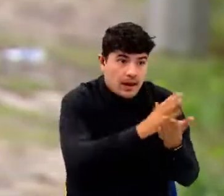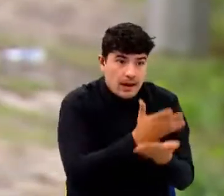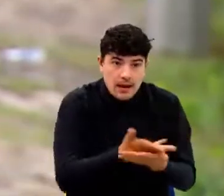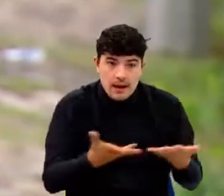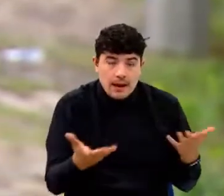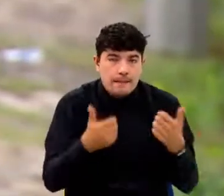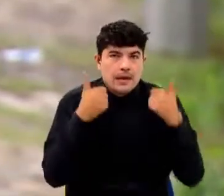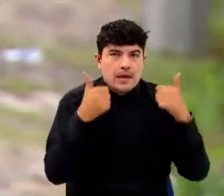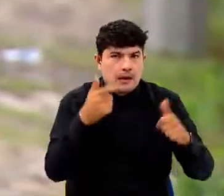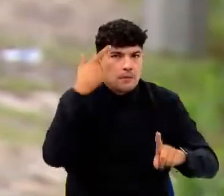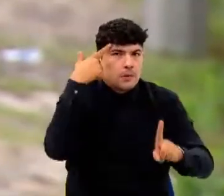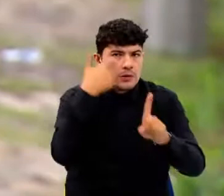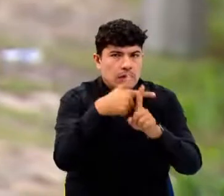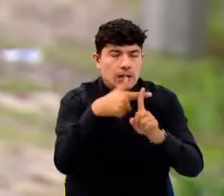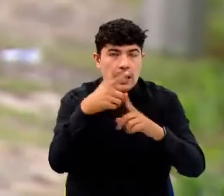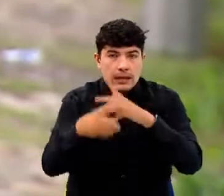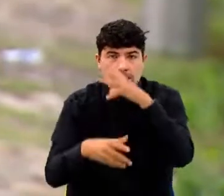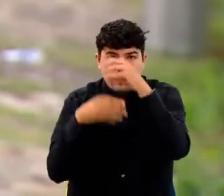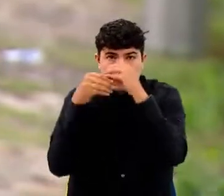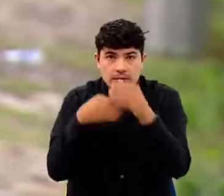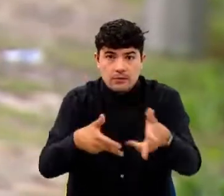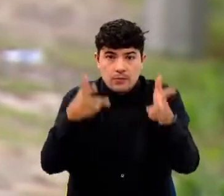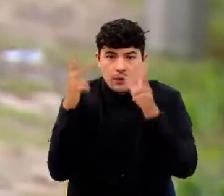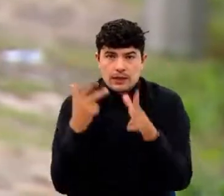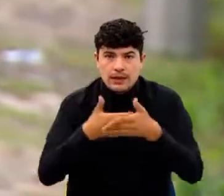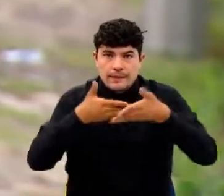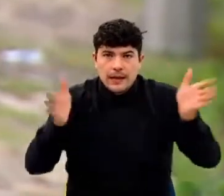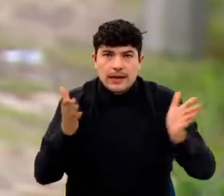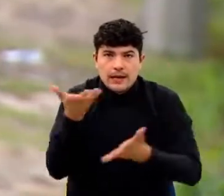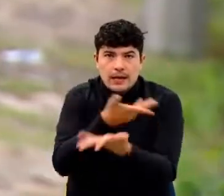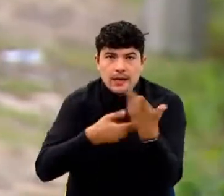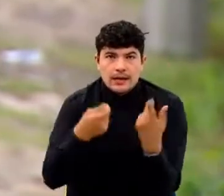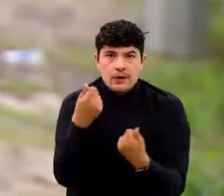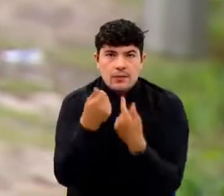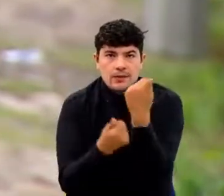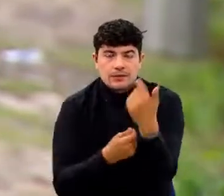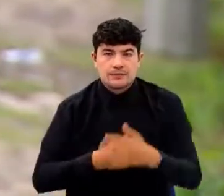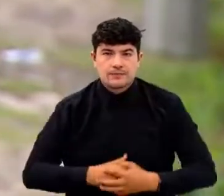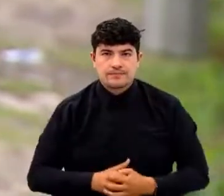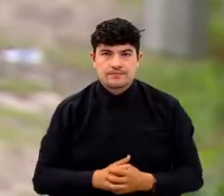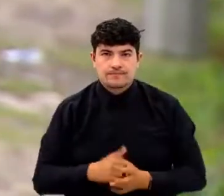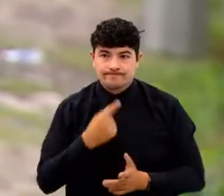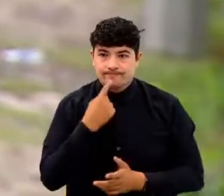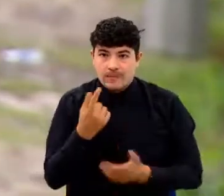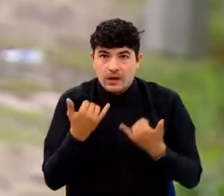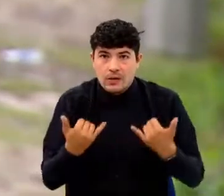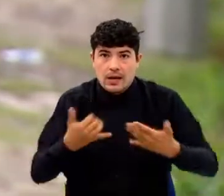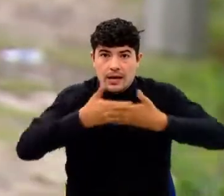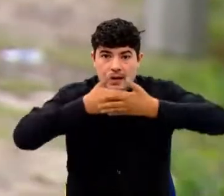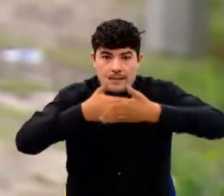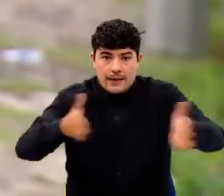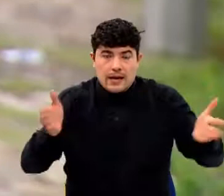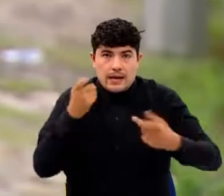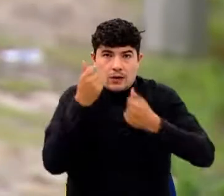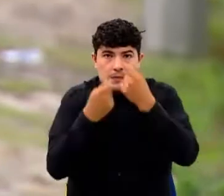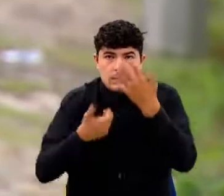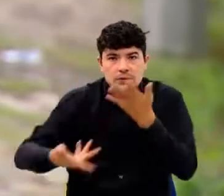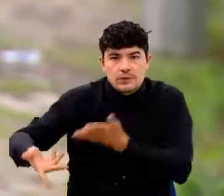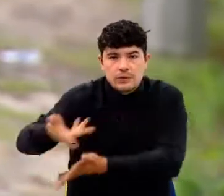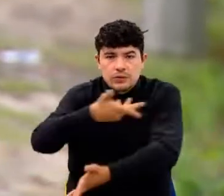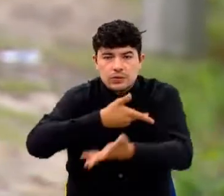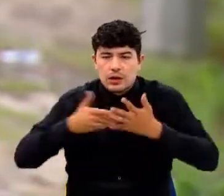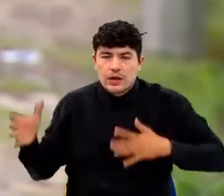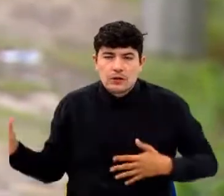con los anuncios de la apertura comercial. Ellos han indicado que pues con la apertura de los pasos fronterizos y